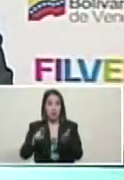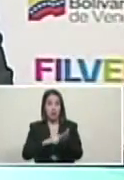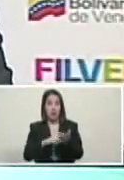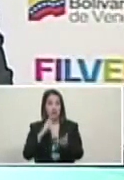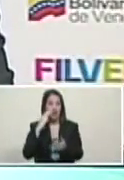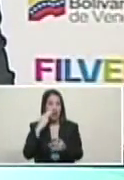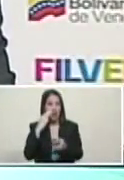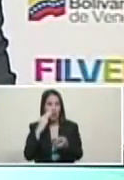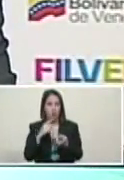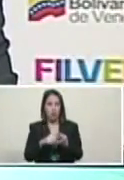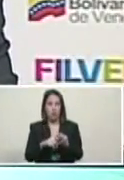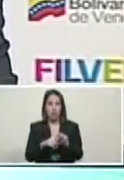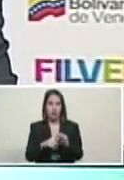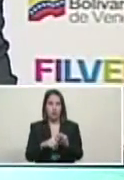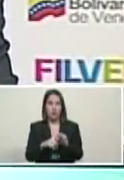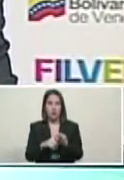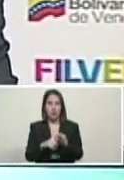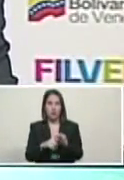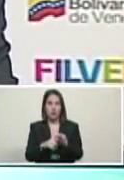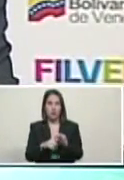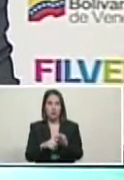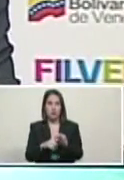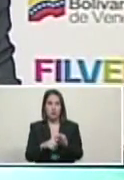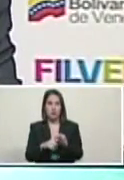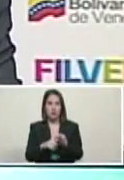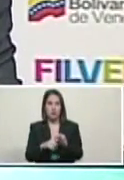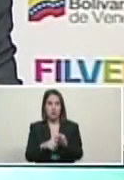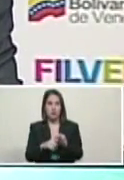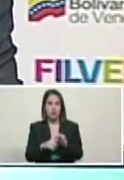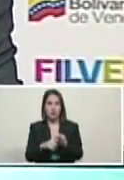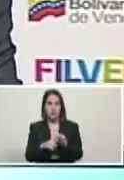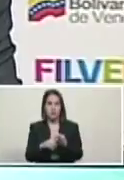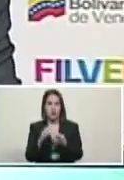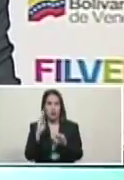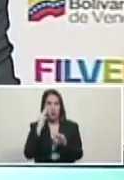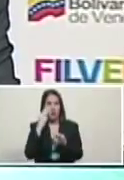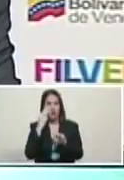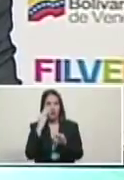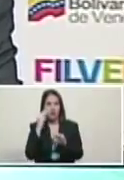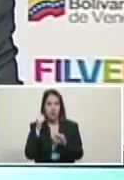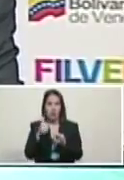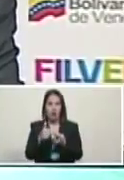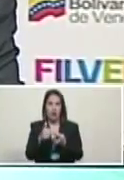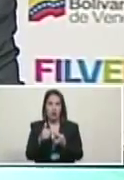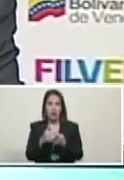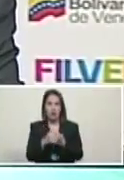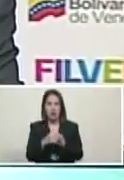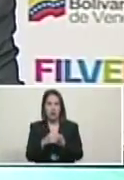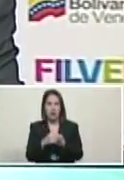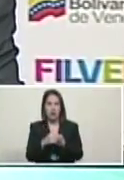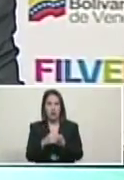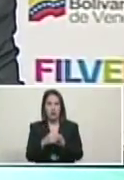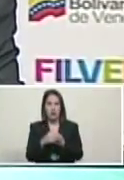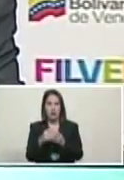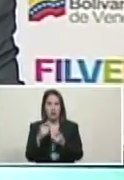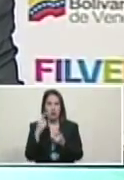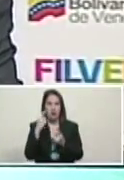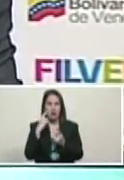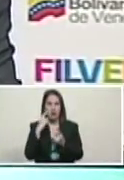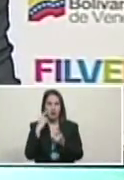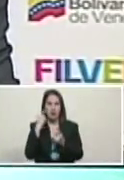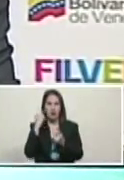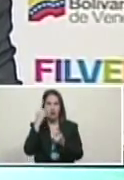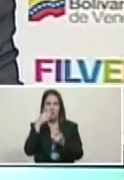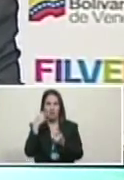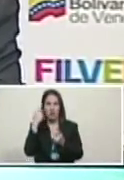Facebook Live, llaman. Facebook Live. Facebook Cara de Libro